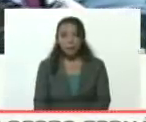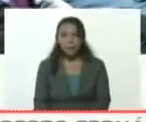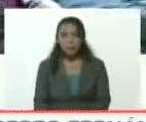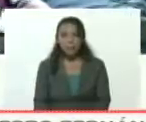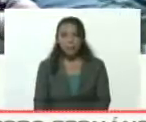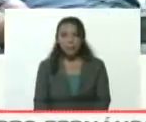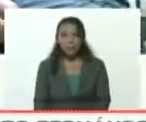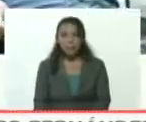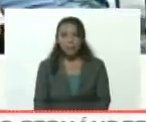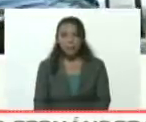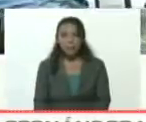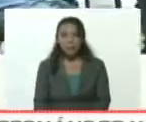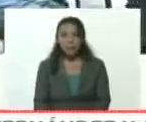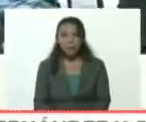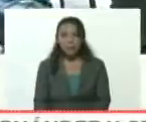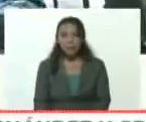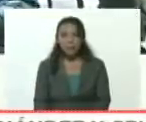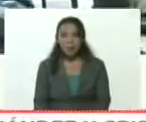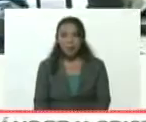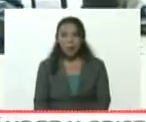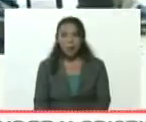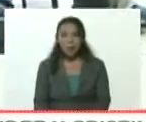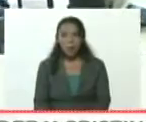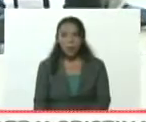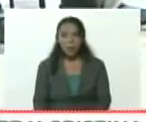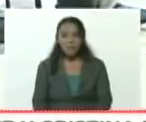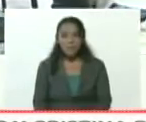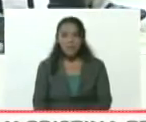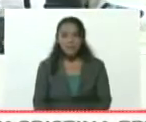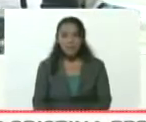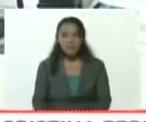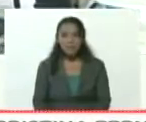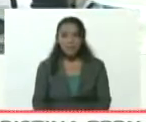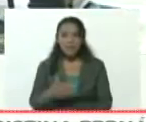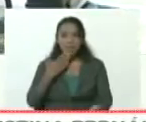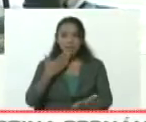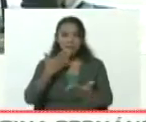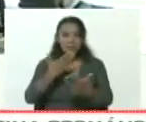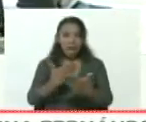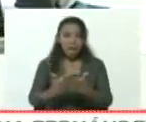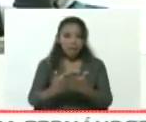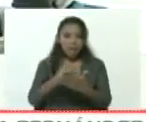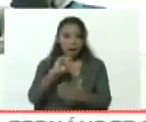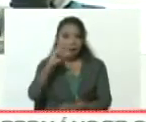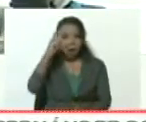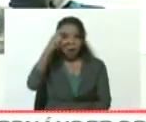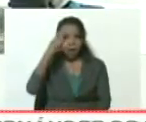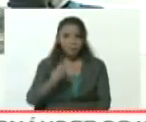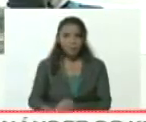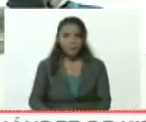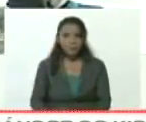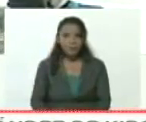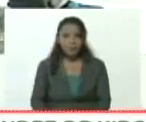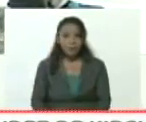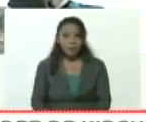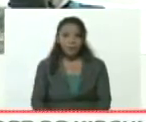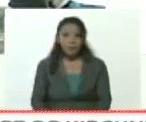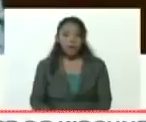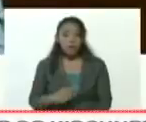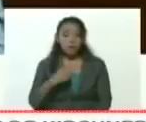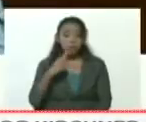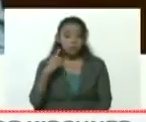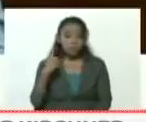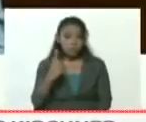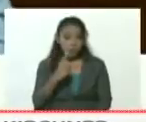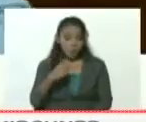Gracias, compañero Jesús. Jorge, mire, solo un comentario nada más con